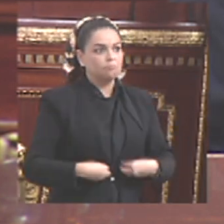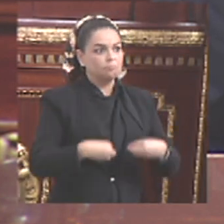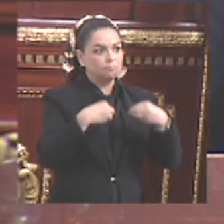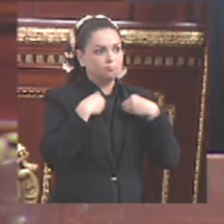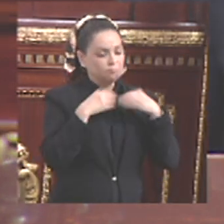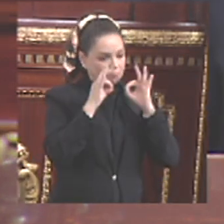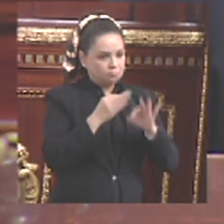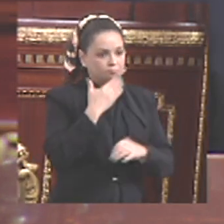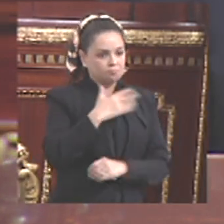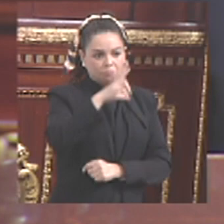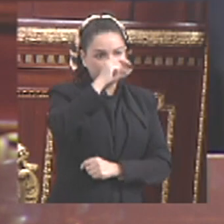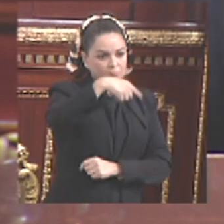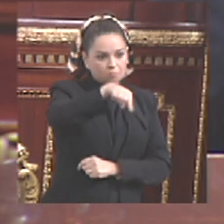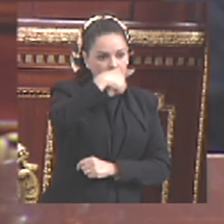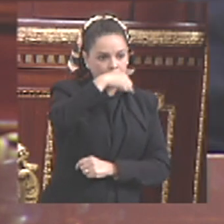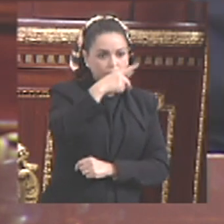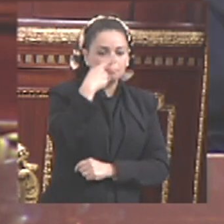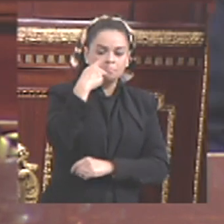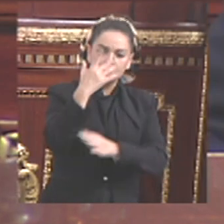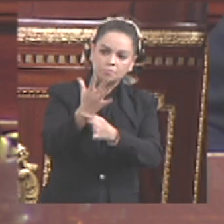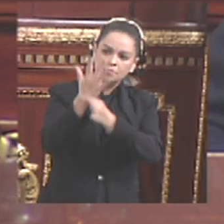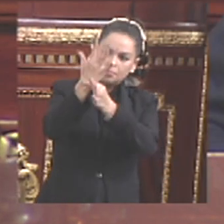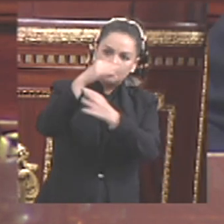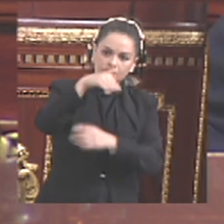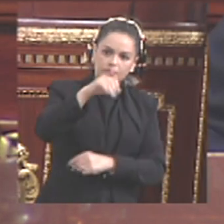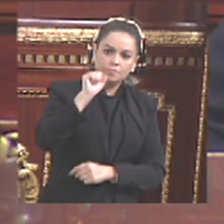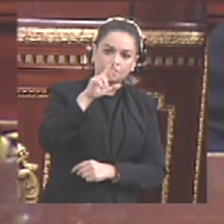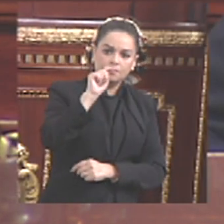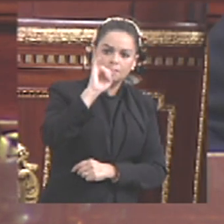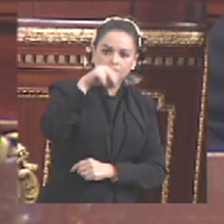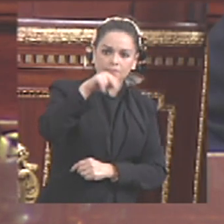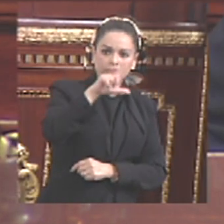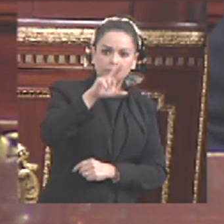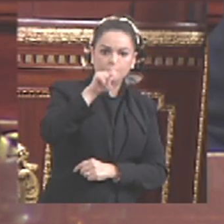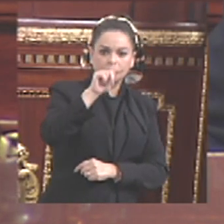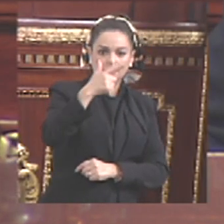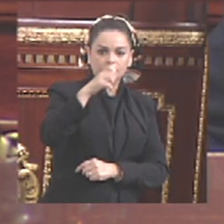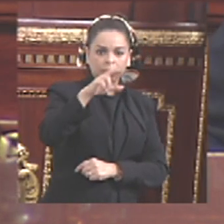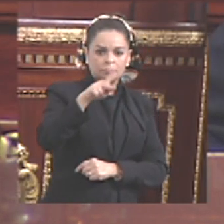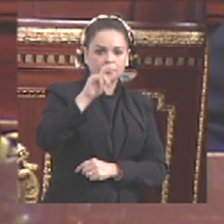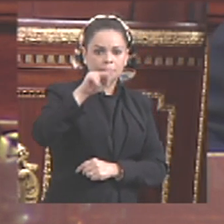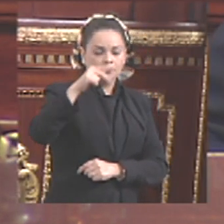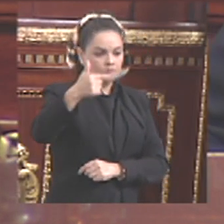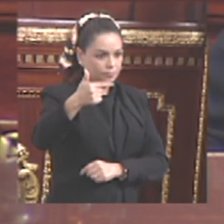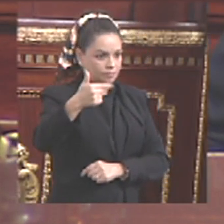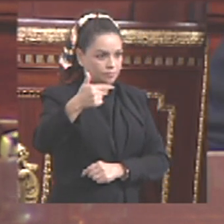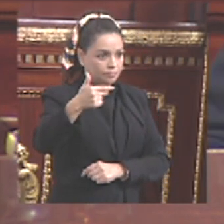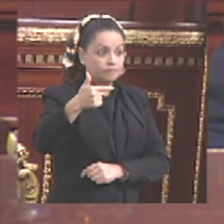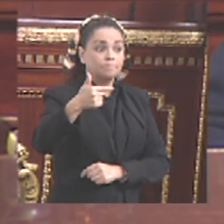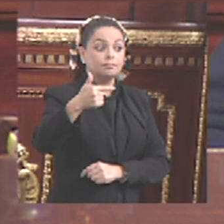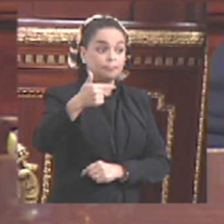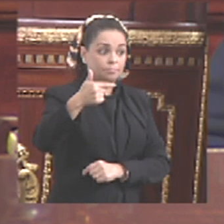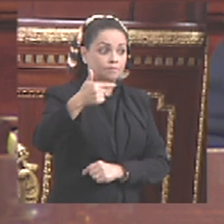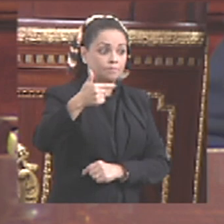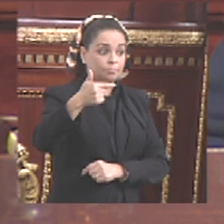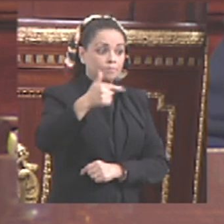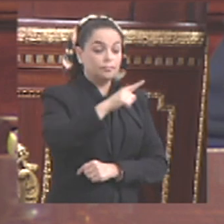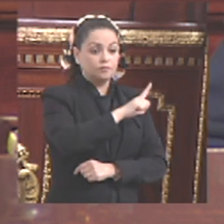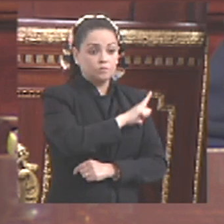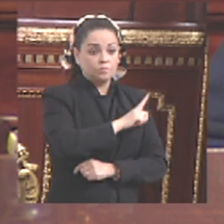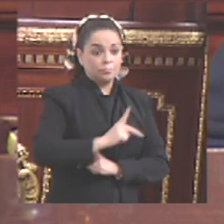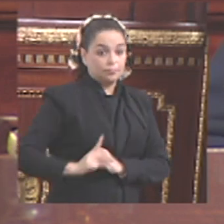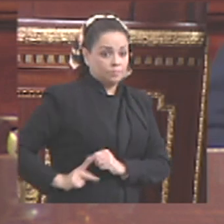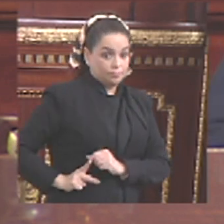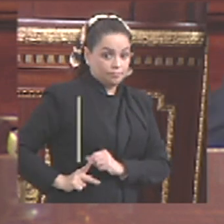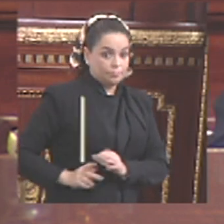Luther King. A toda la gente que nos ve a través de las diversas plataformas